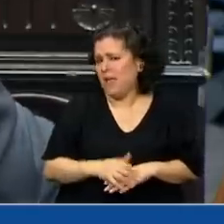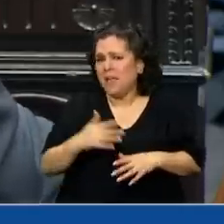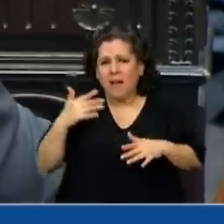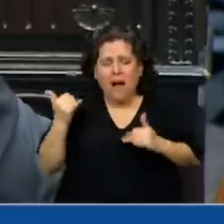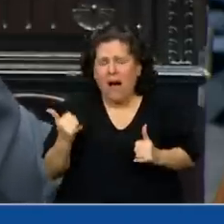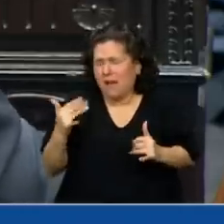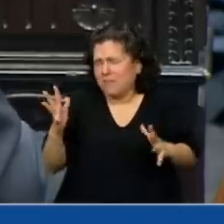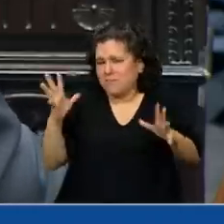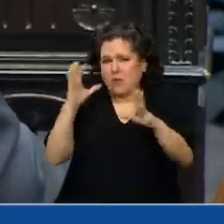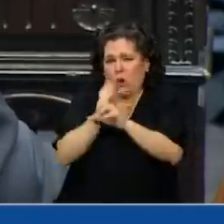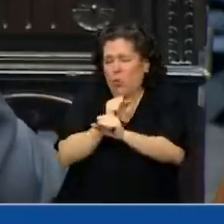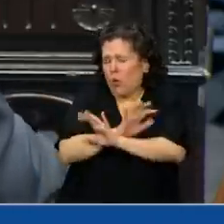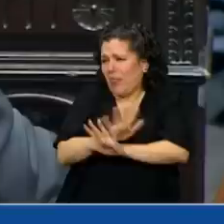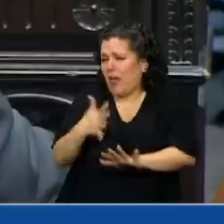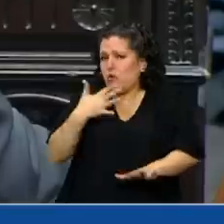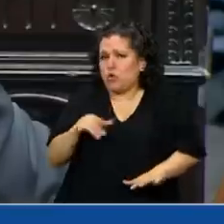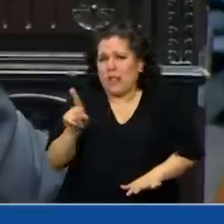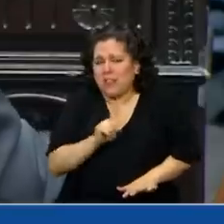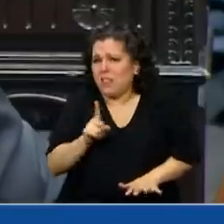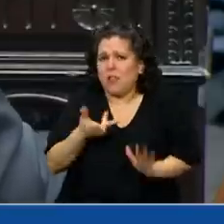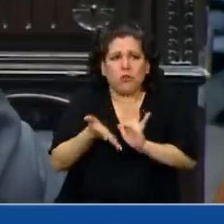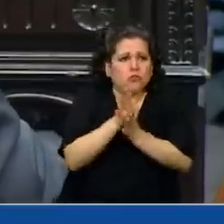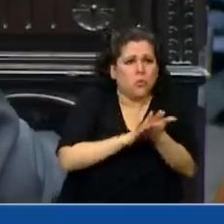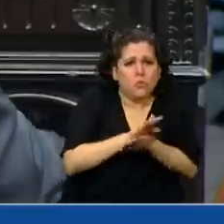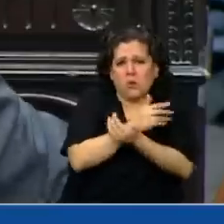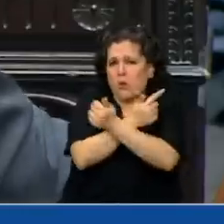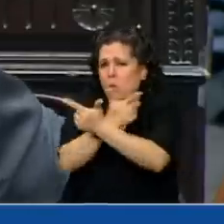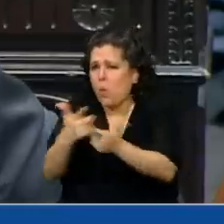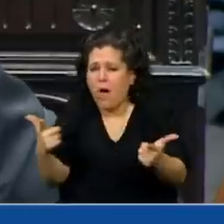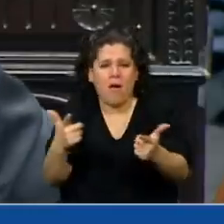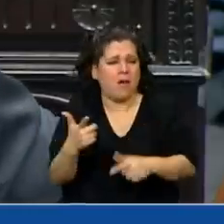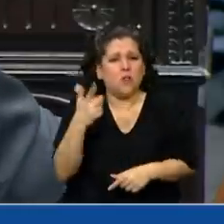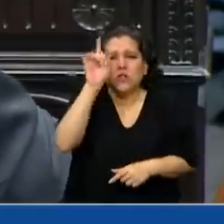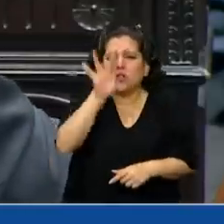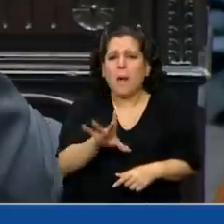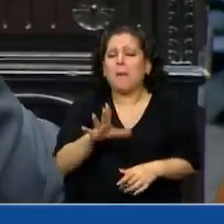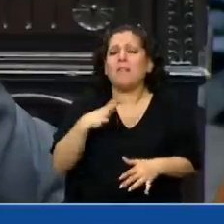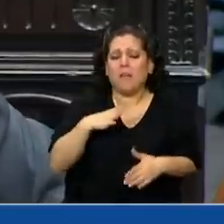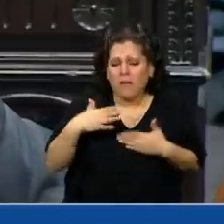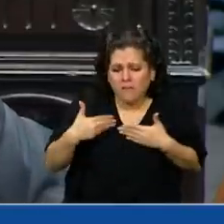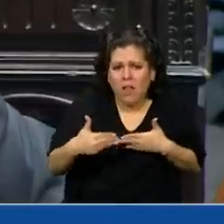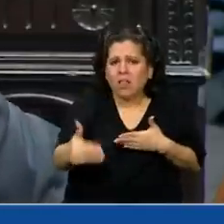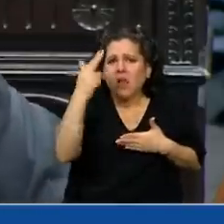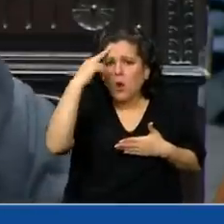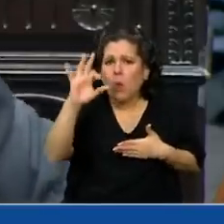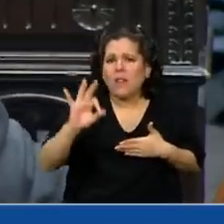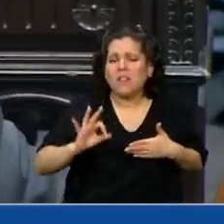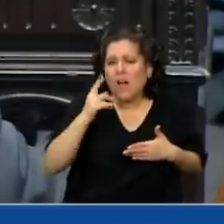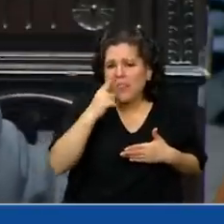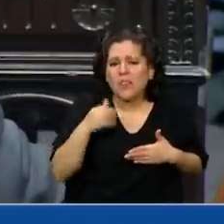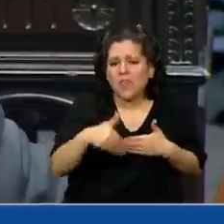de oscuridad. No hay salida. Solamente quedan 90 días para terminar el